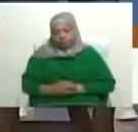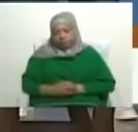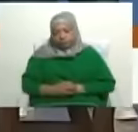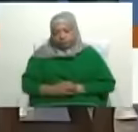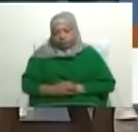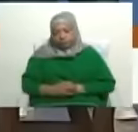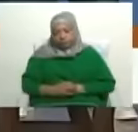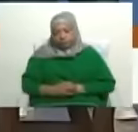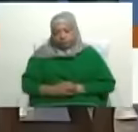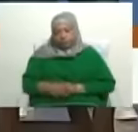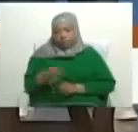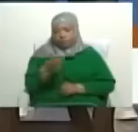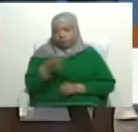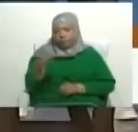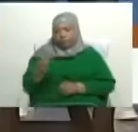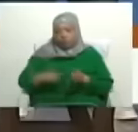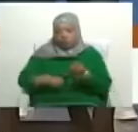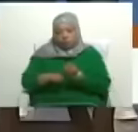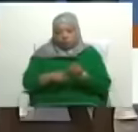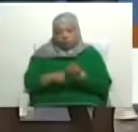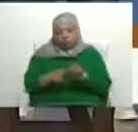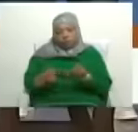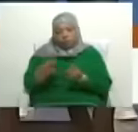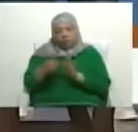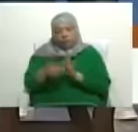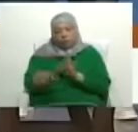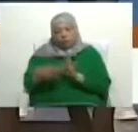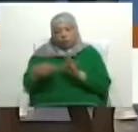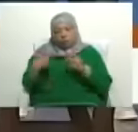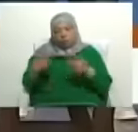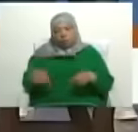En absoluto y perfecto resguardo de sus derechos humanos.